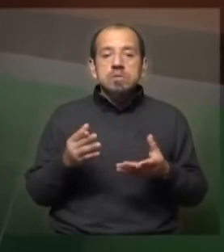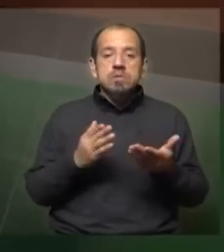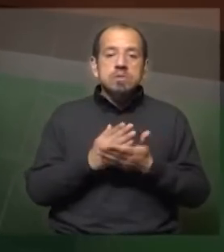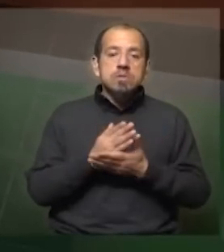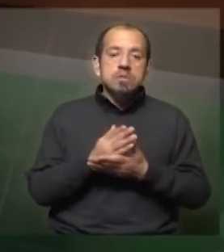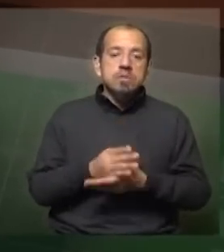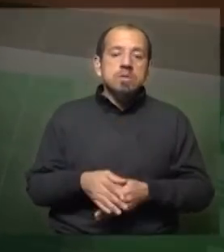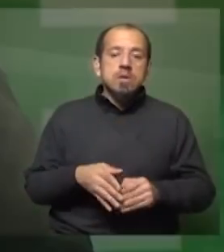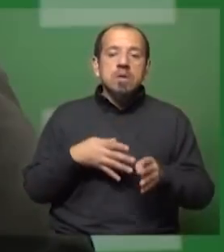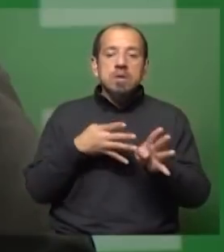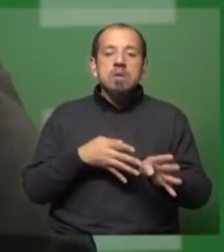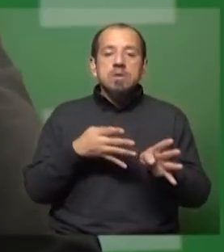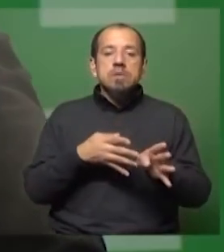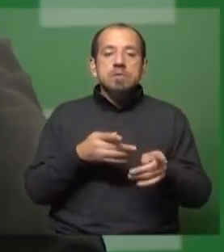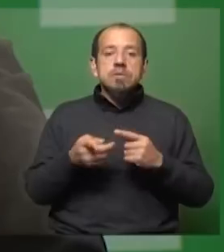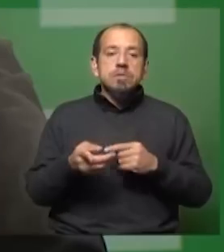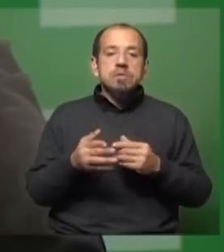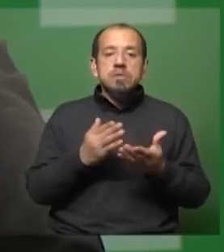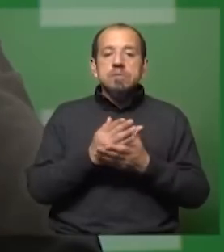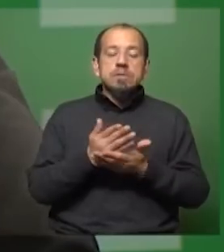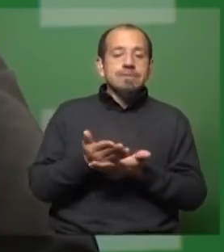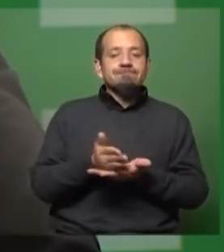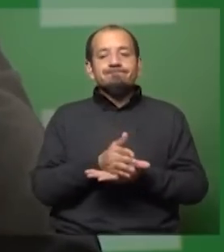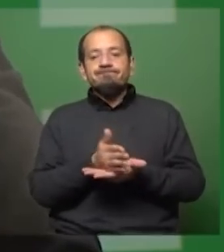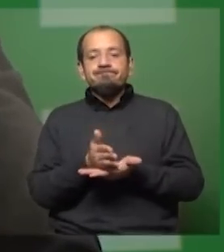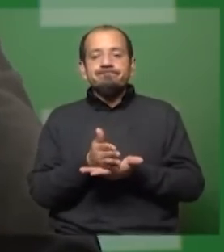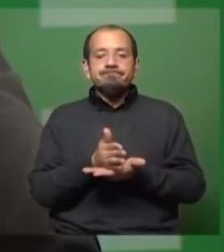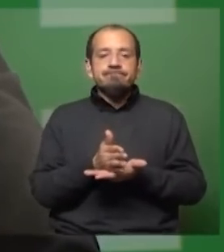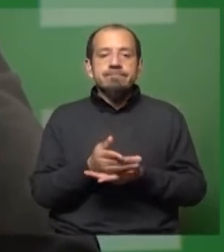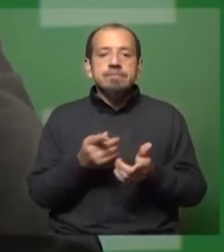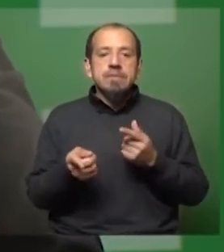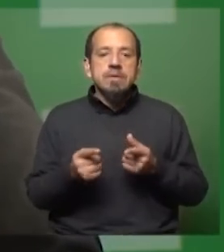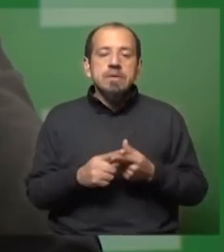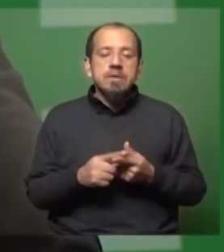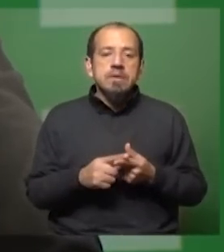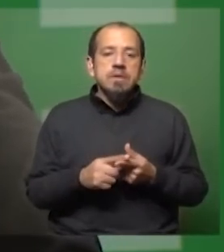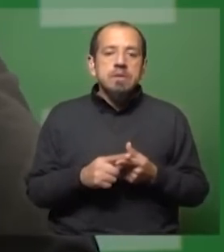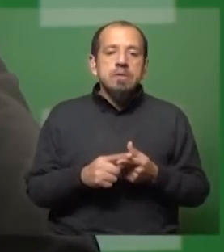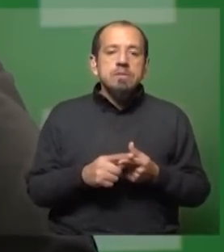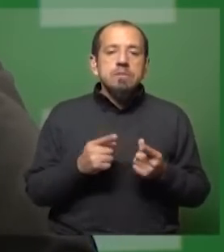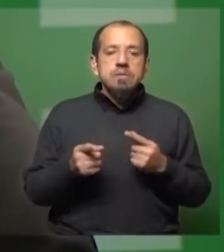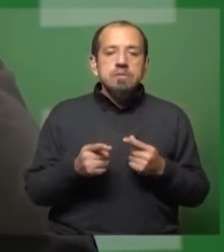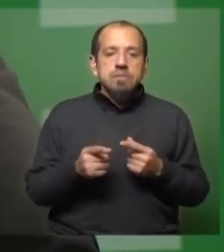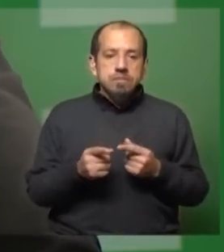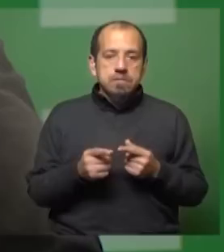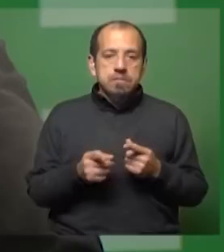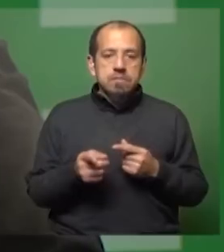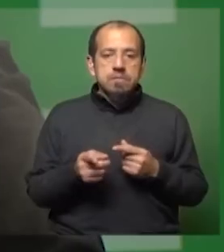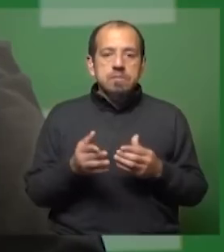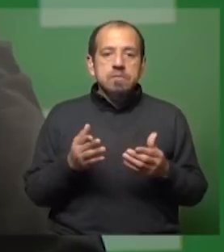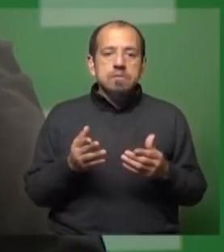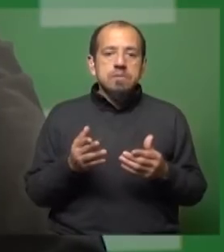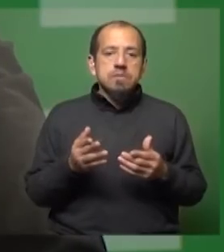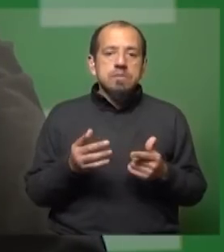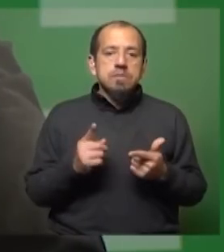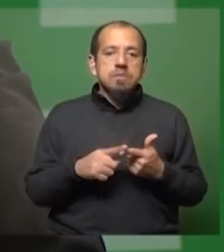en Las Guerras militares como que queda en el medio no este en las últimas garras por lo menos y en verdad históricamente siempre ha sido así